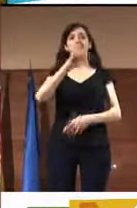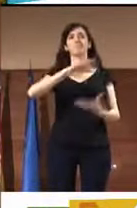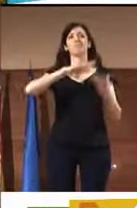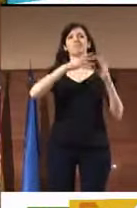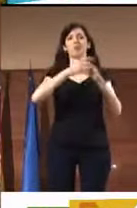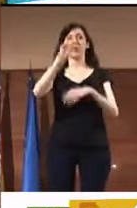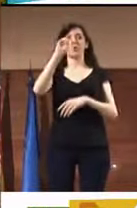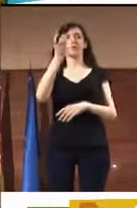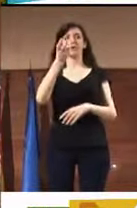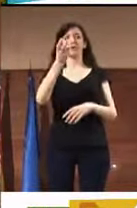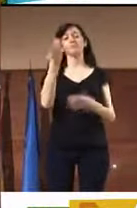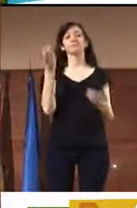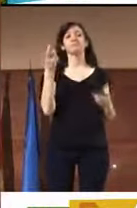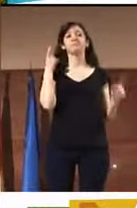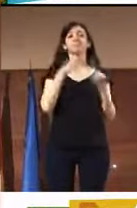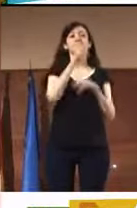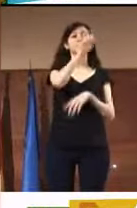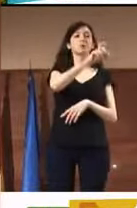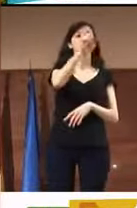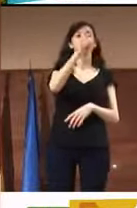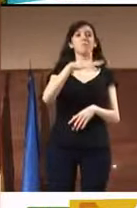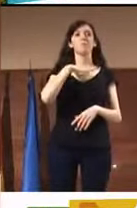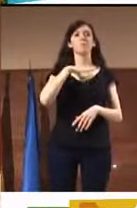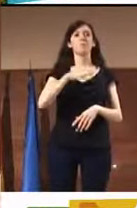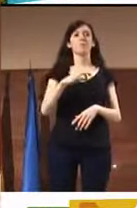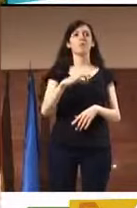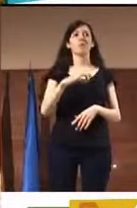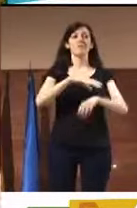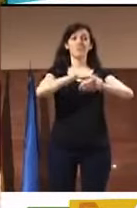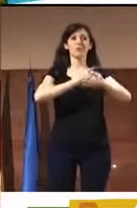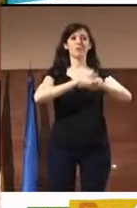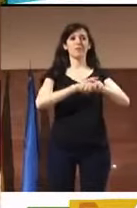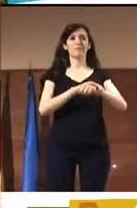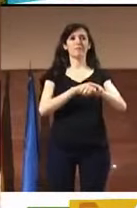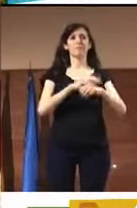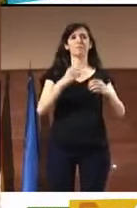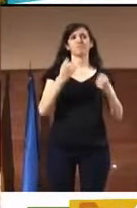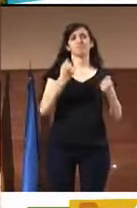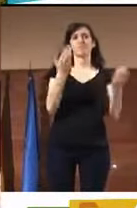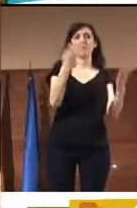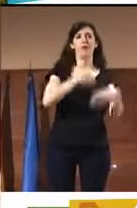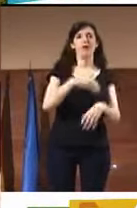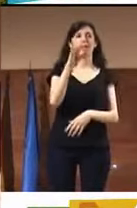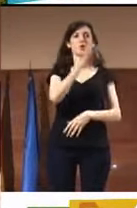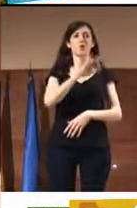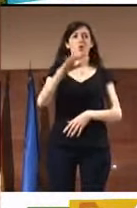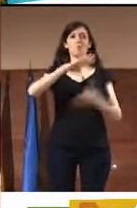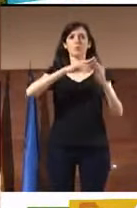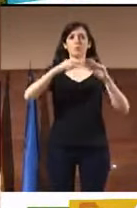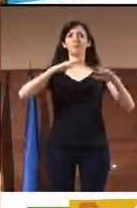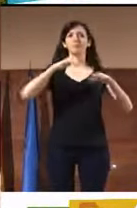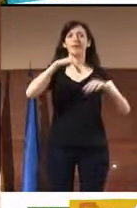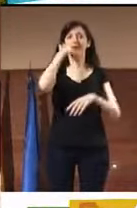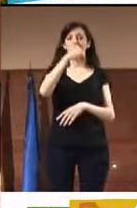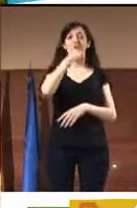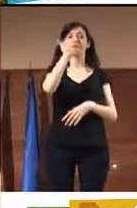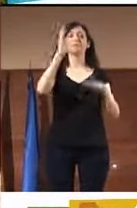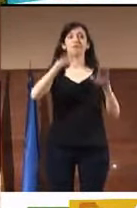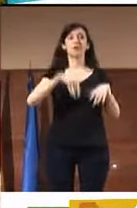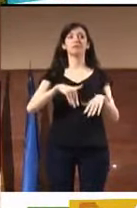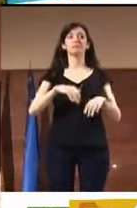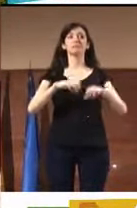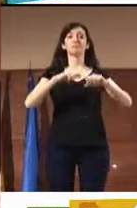que es para las personas que igual tienen menos fuerza en la zona de la muñeca o que tienen algún tipo de espasmos. Se puede sujetar, tiene